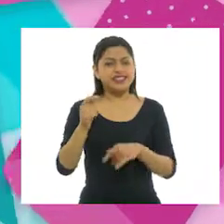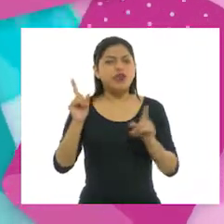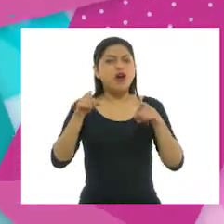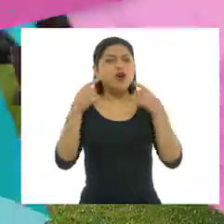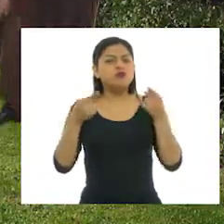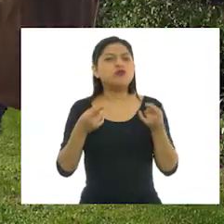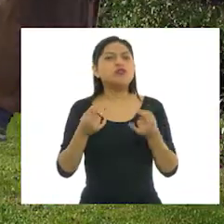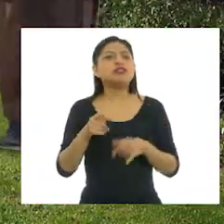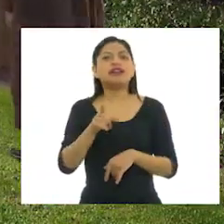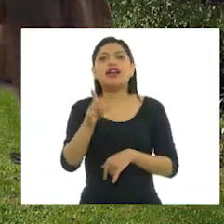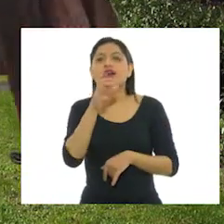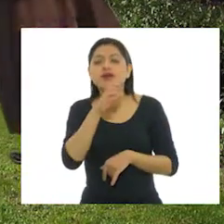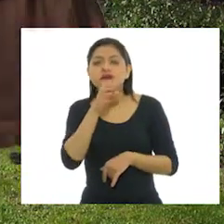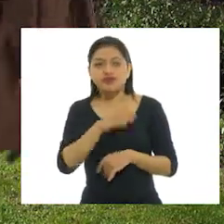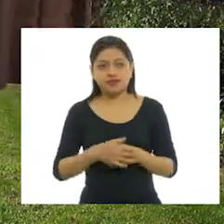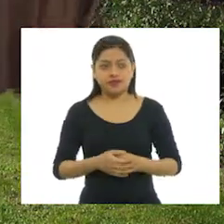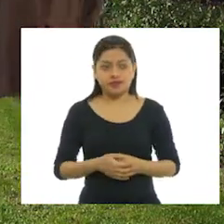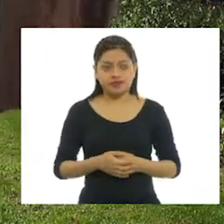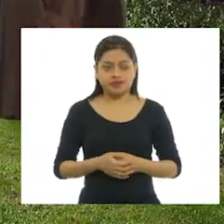Musicales.